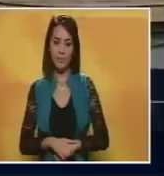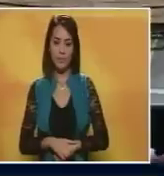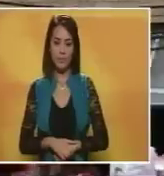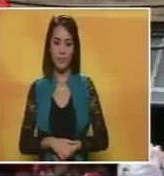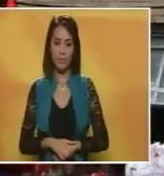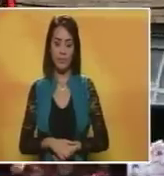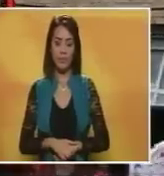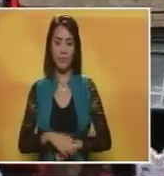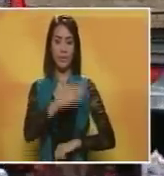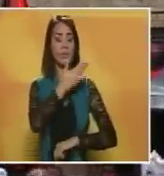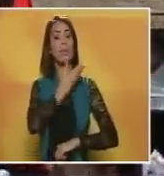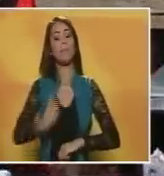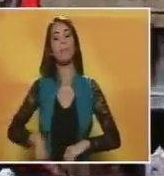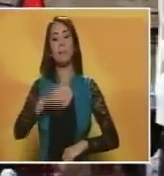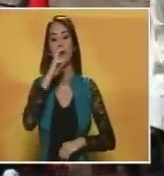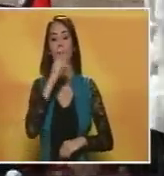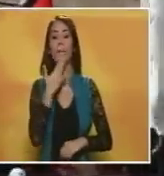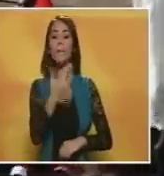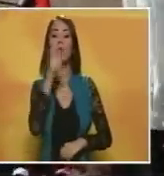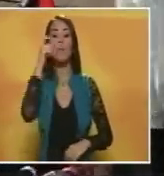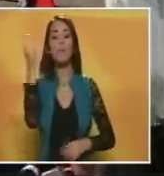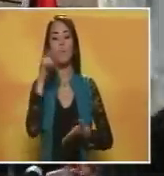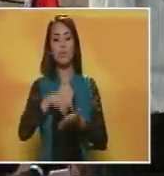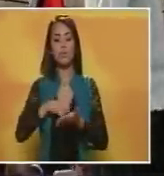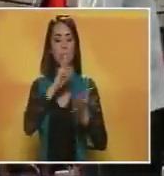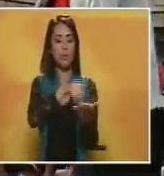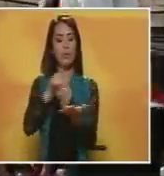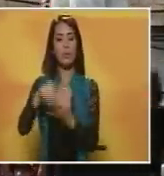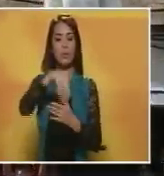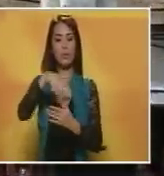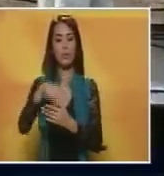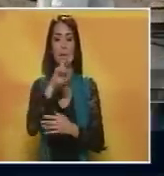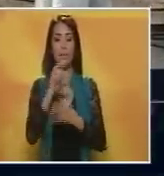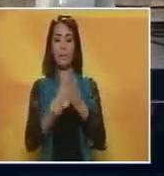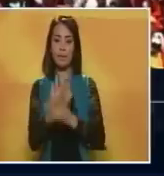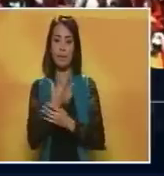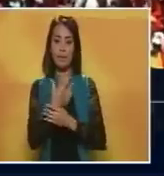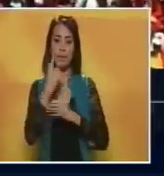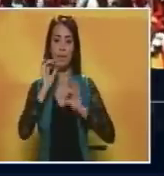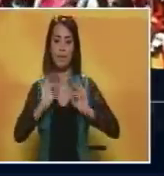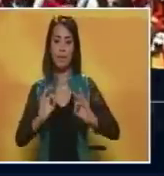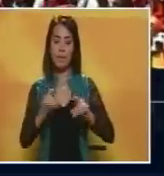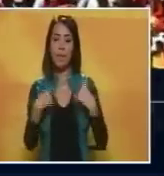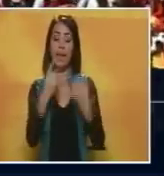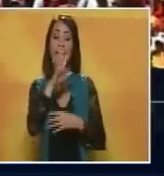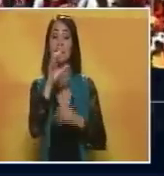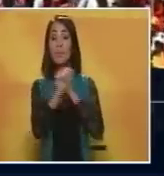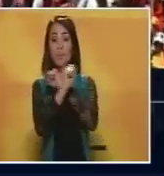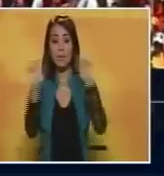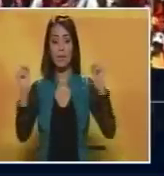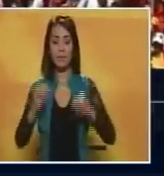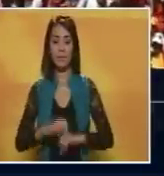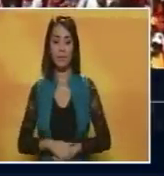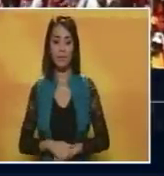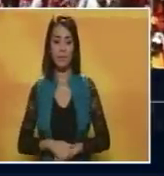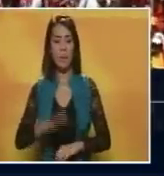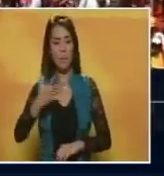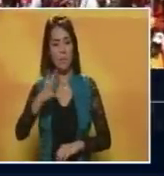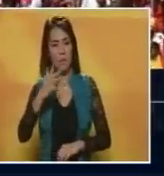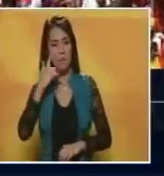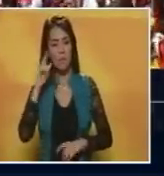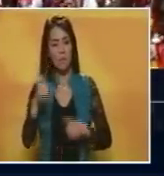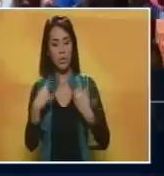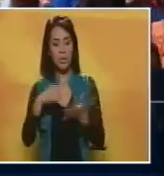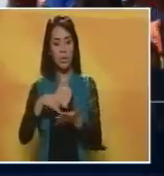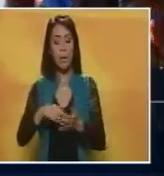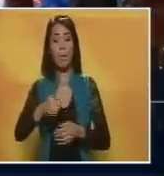nicolás maduro le pidió al pueblo carabobeño acudir a votar este 20 de mayo desde las 5 de la mañana estima obtener en el